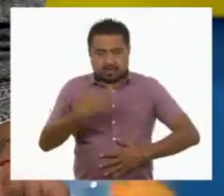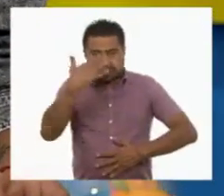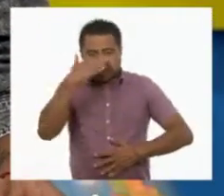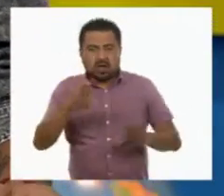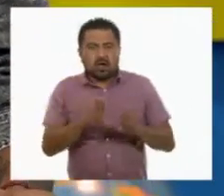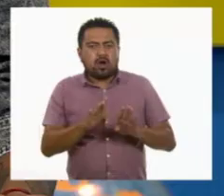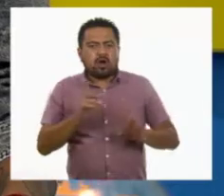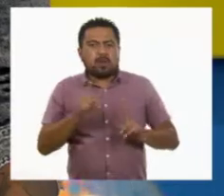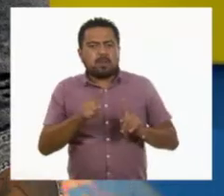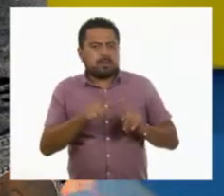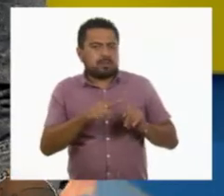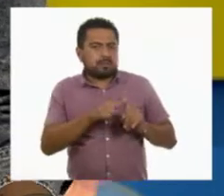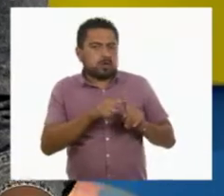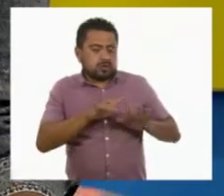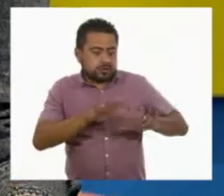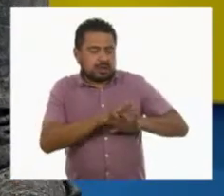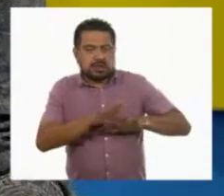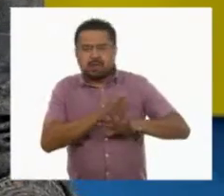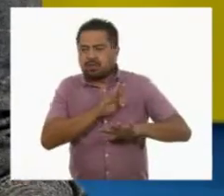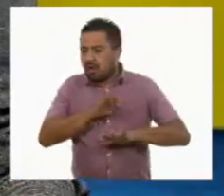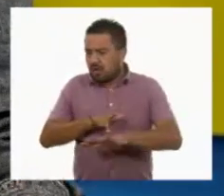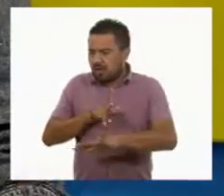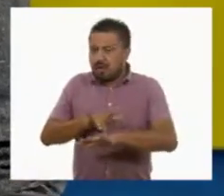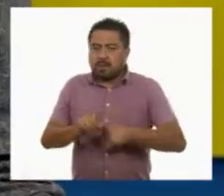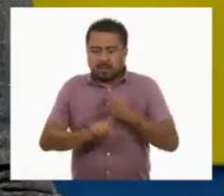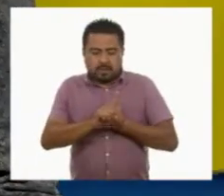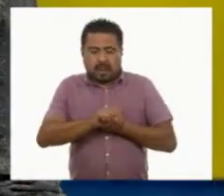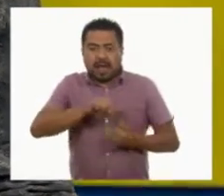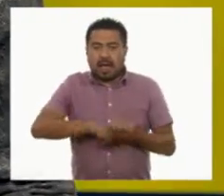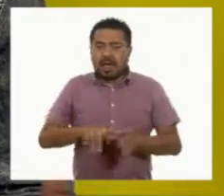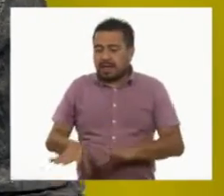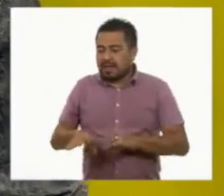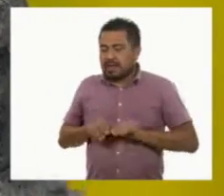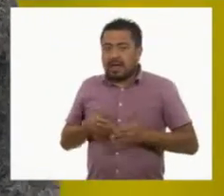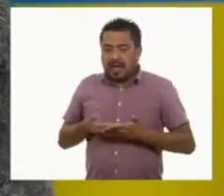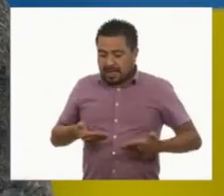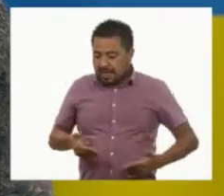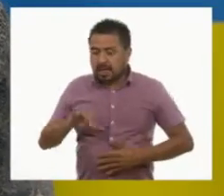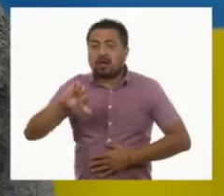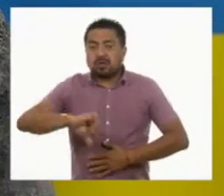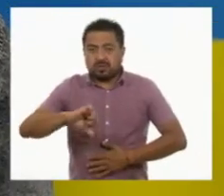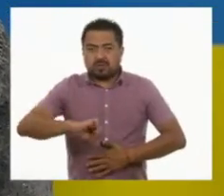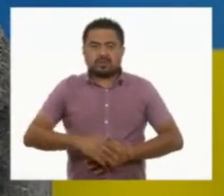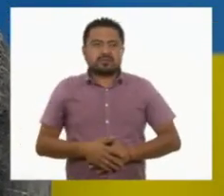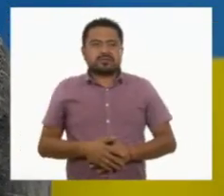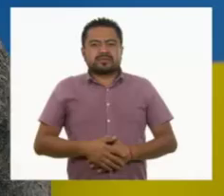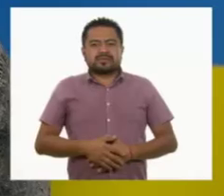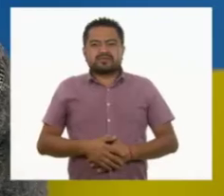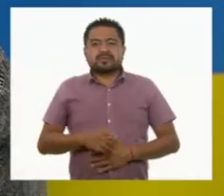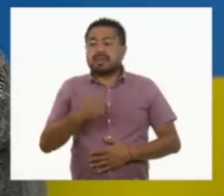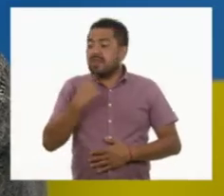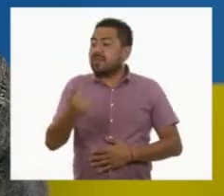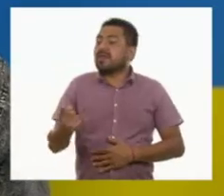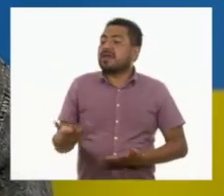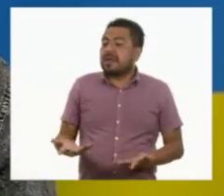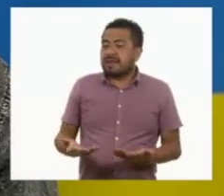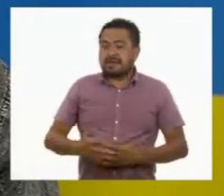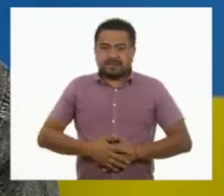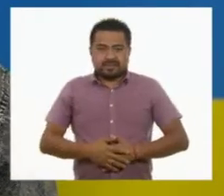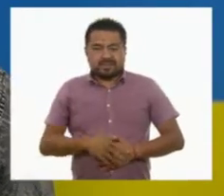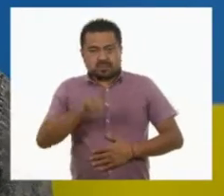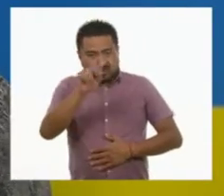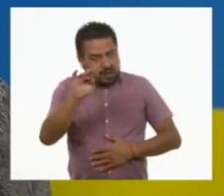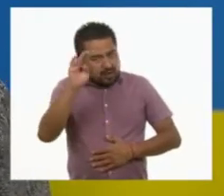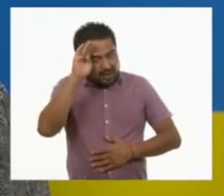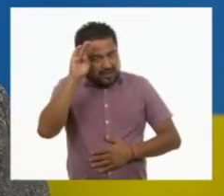con una actitud positiva de cambio puedo enfrentar los problemas que se me presenten en este momento. ¡Dilo! ¡No